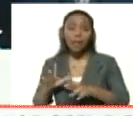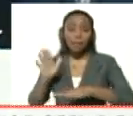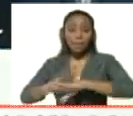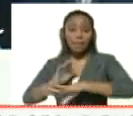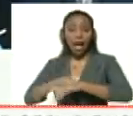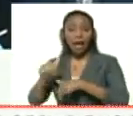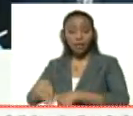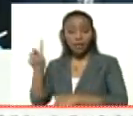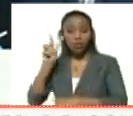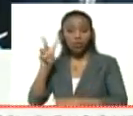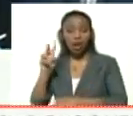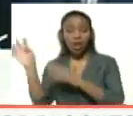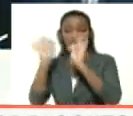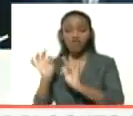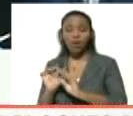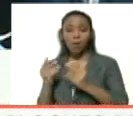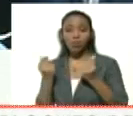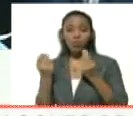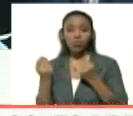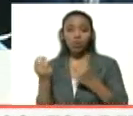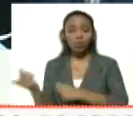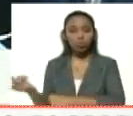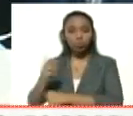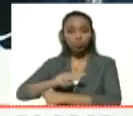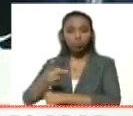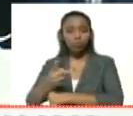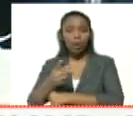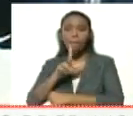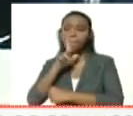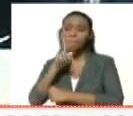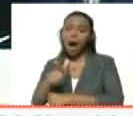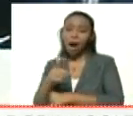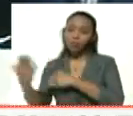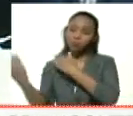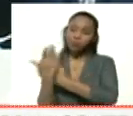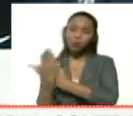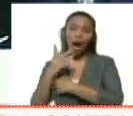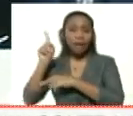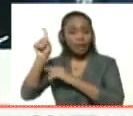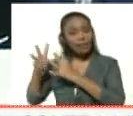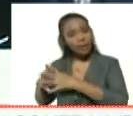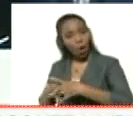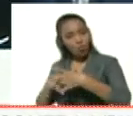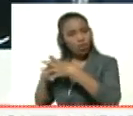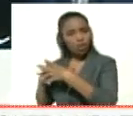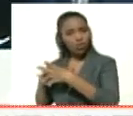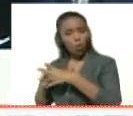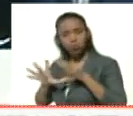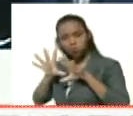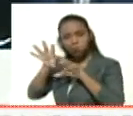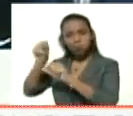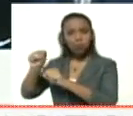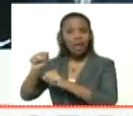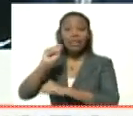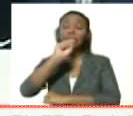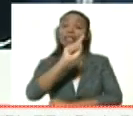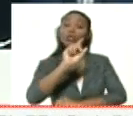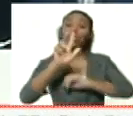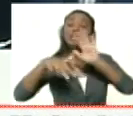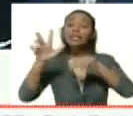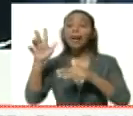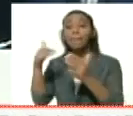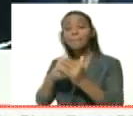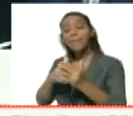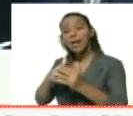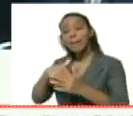Venezuela por las medidas económicas coercitivas, mal llamadas sanciones de Estados Unidos, alcanza 113 mil